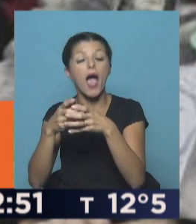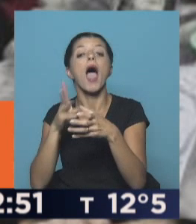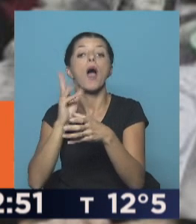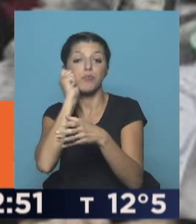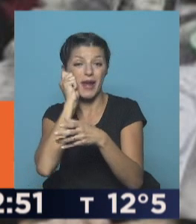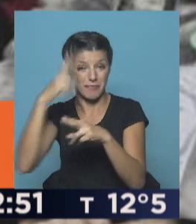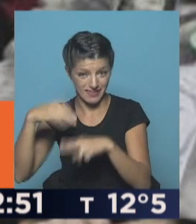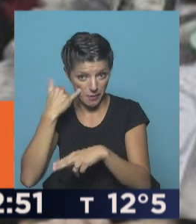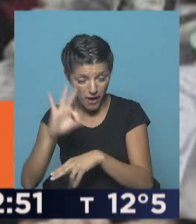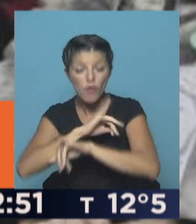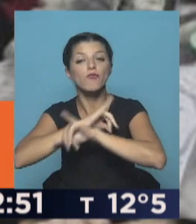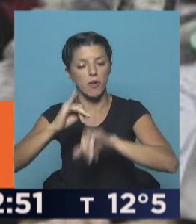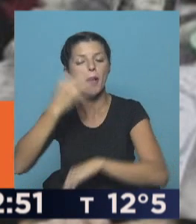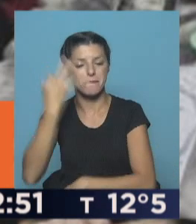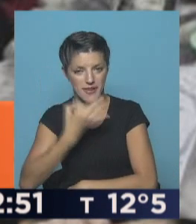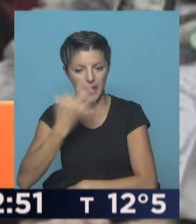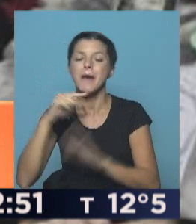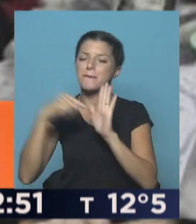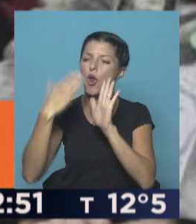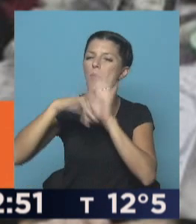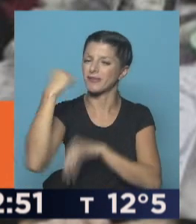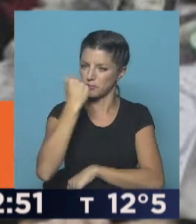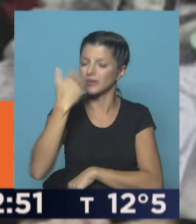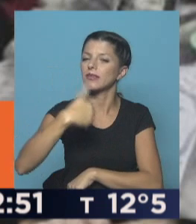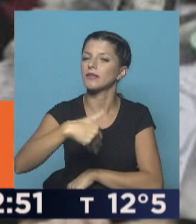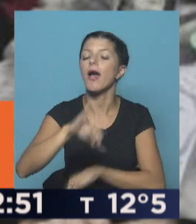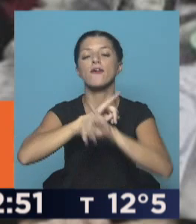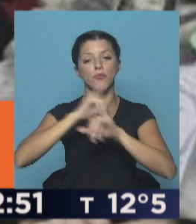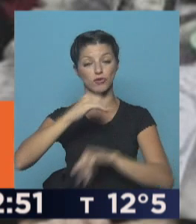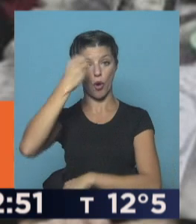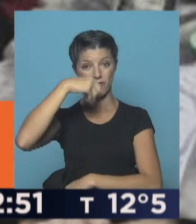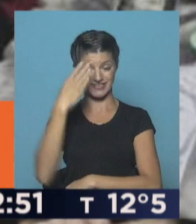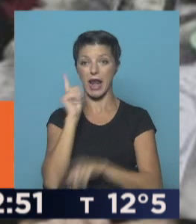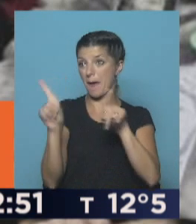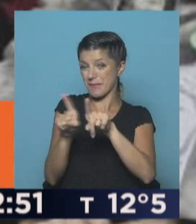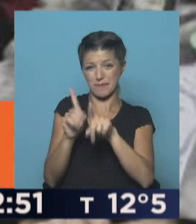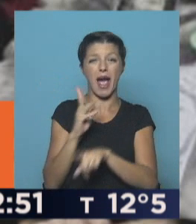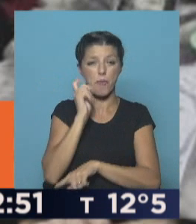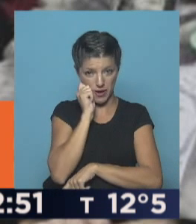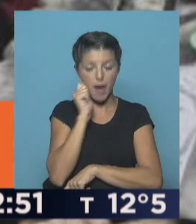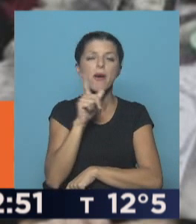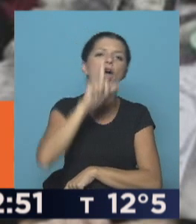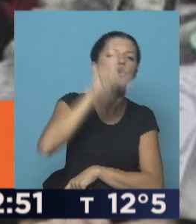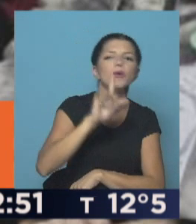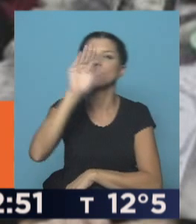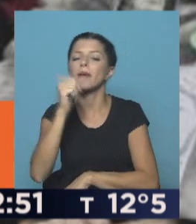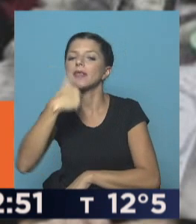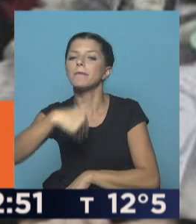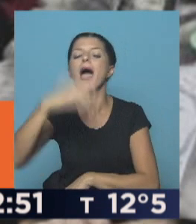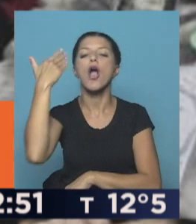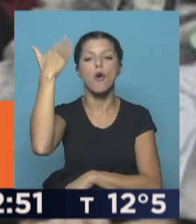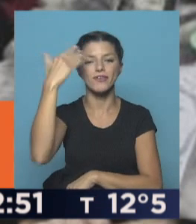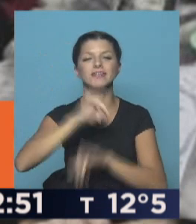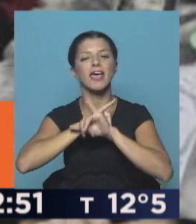noticia. Claro está que lo importante será confirmarlo oficialmente por abuelas. Sería entre lunes y martes una conferencia de prensa